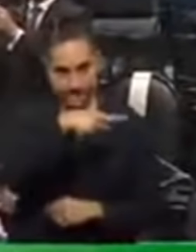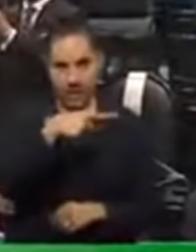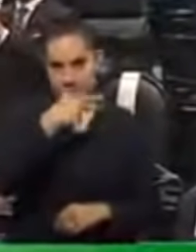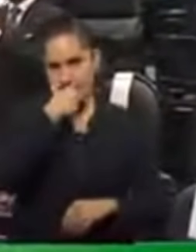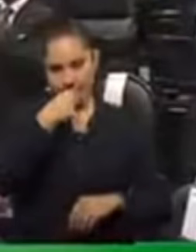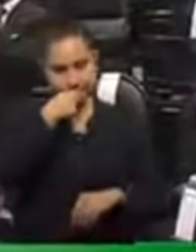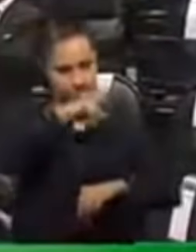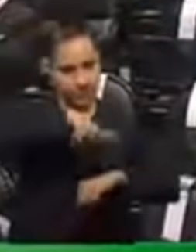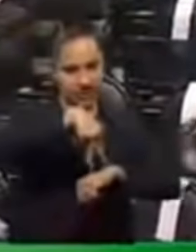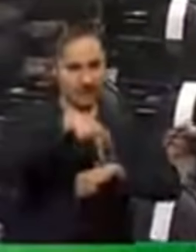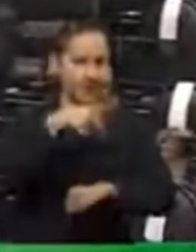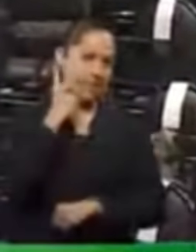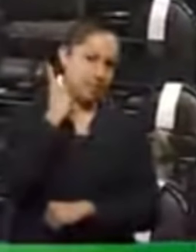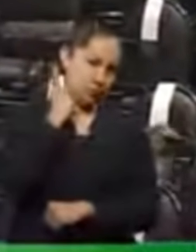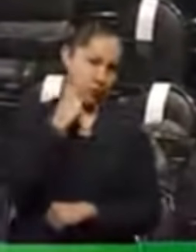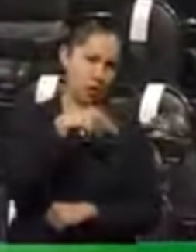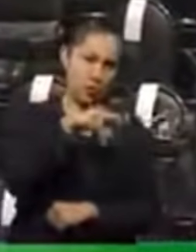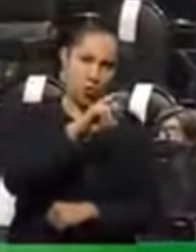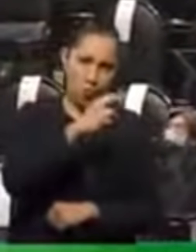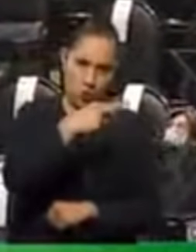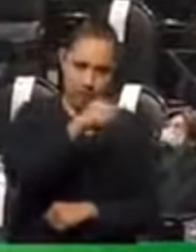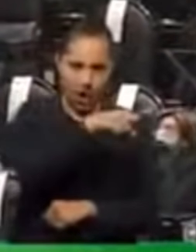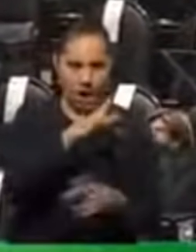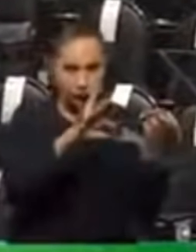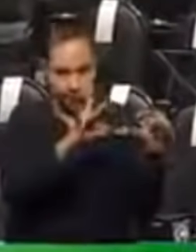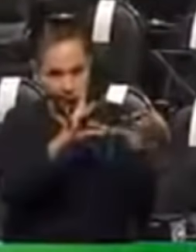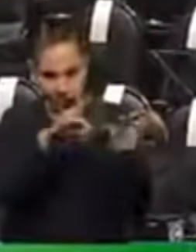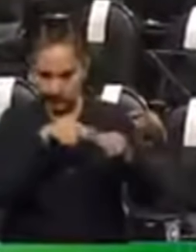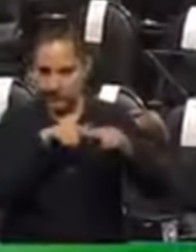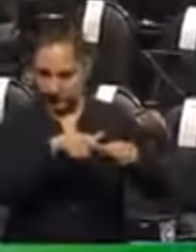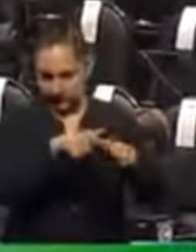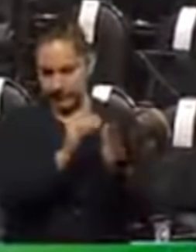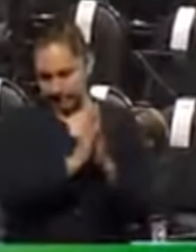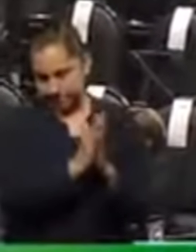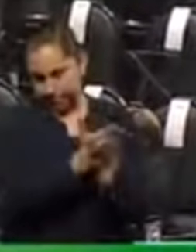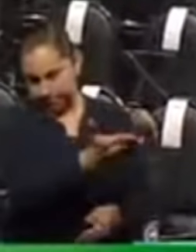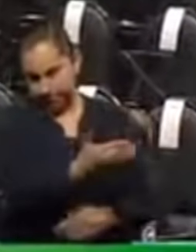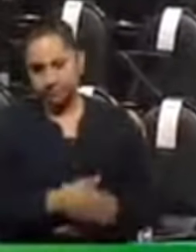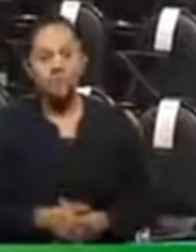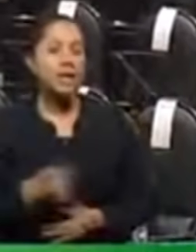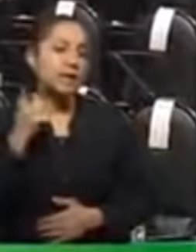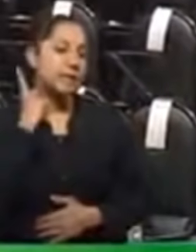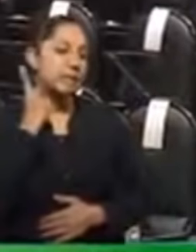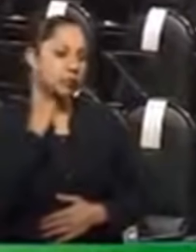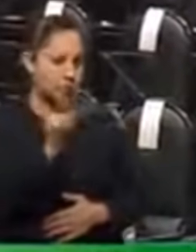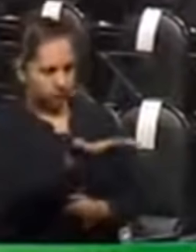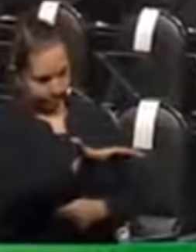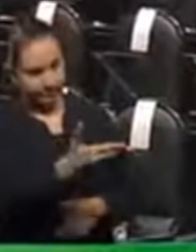el diputado Gerardo Fernández Noroña. Continúe, diputado, por favor.